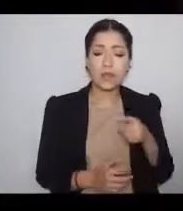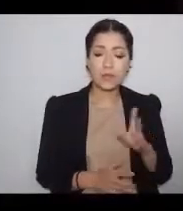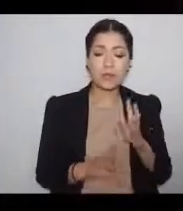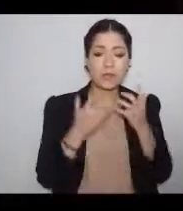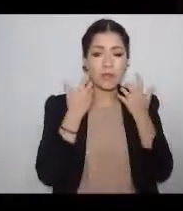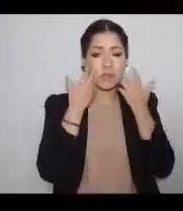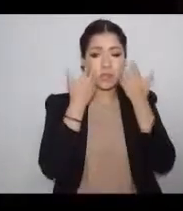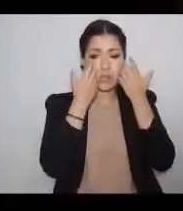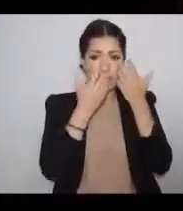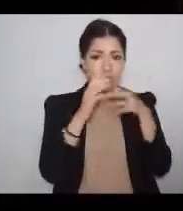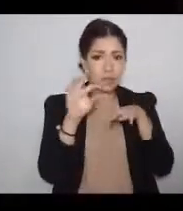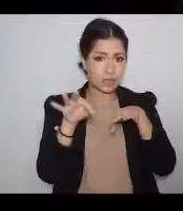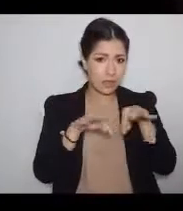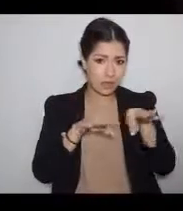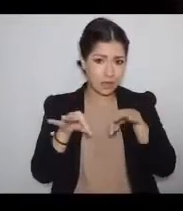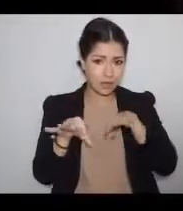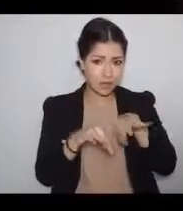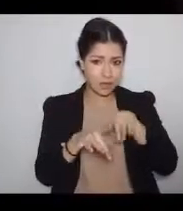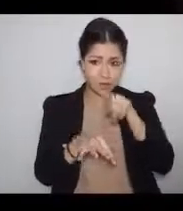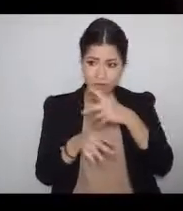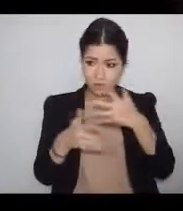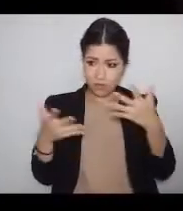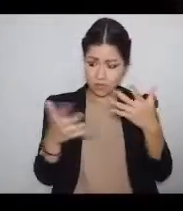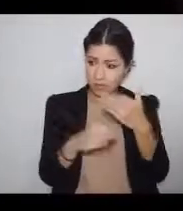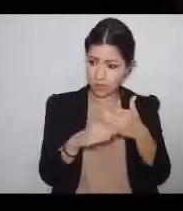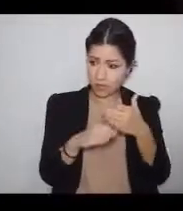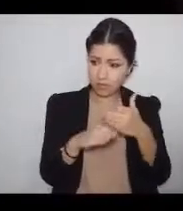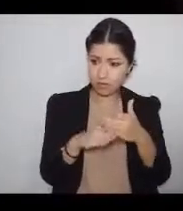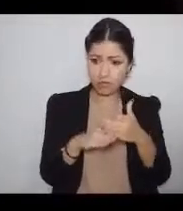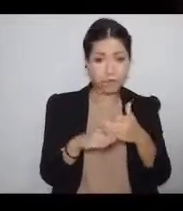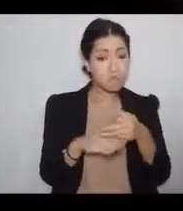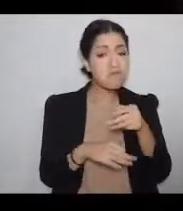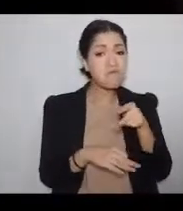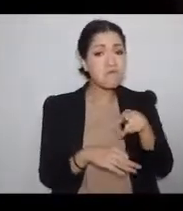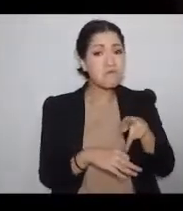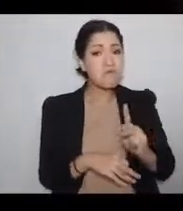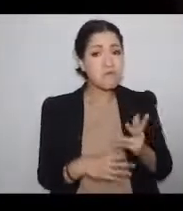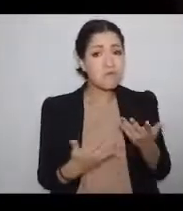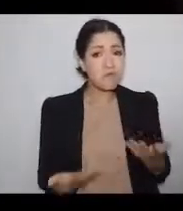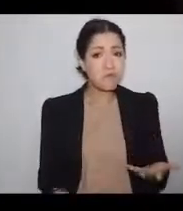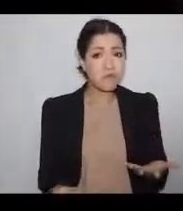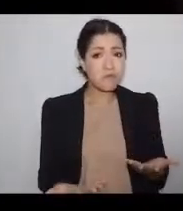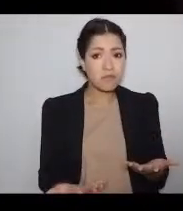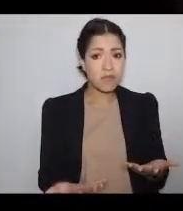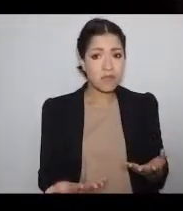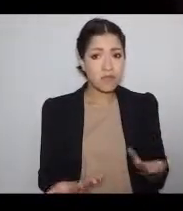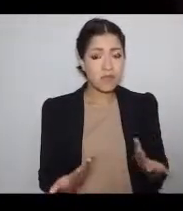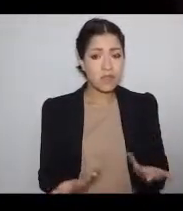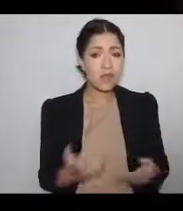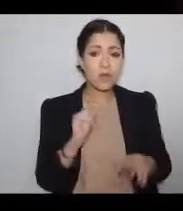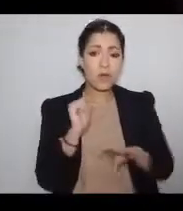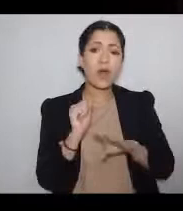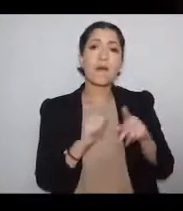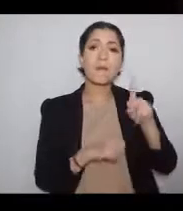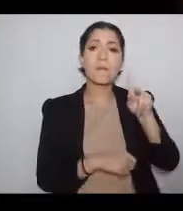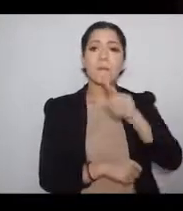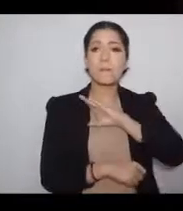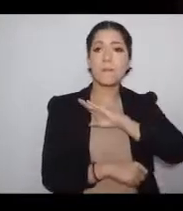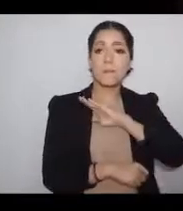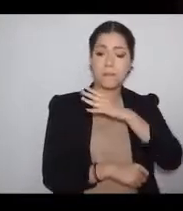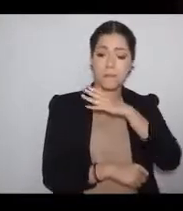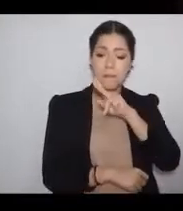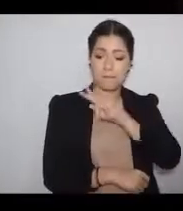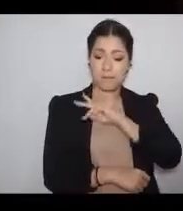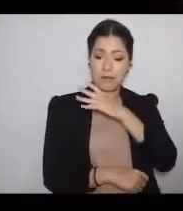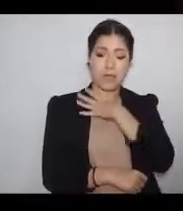Quería el puesto que ocupas y embarazó a mi hija para conseguirlo.